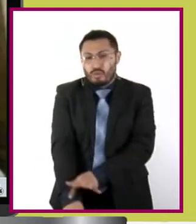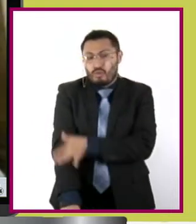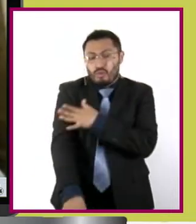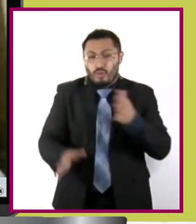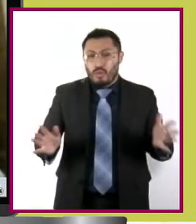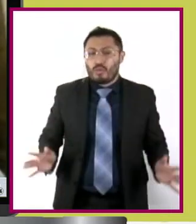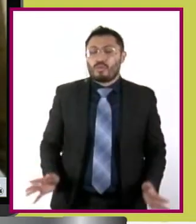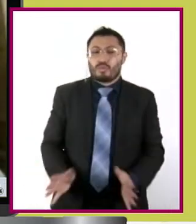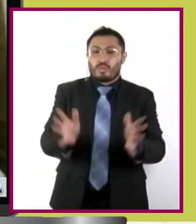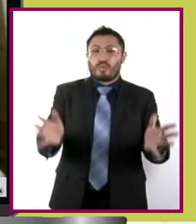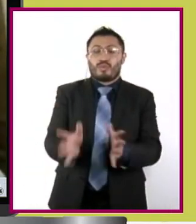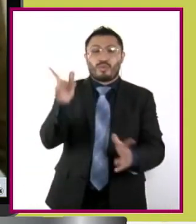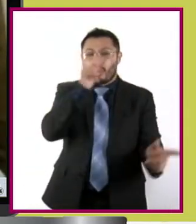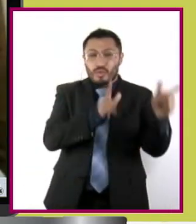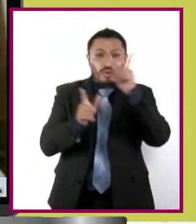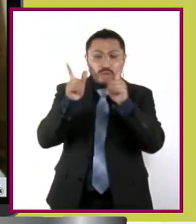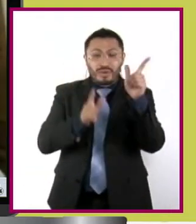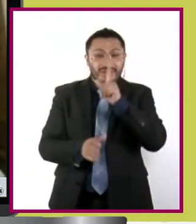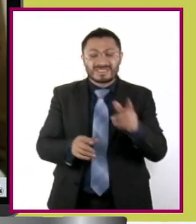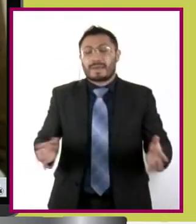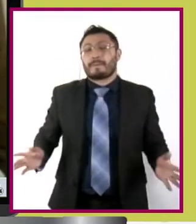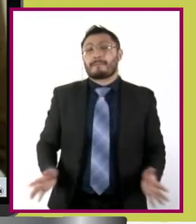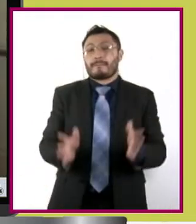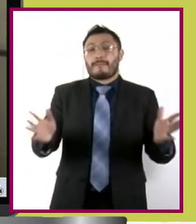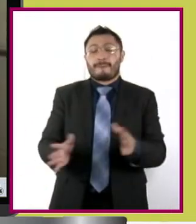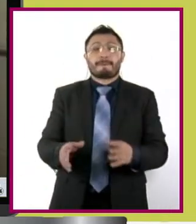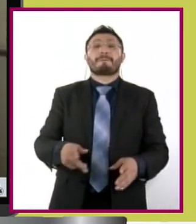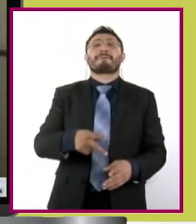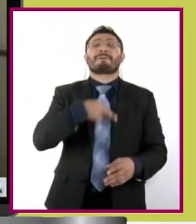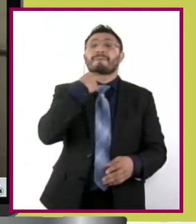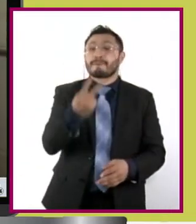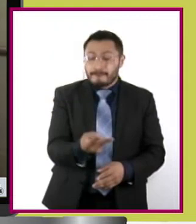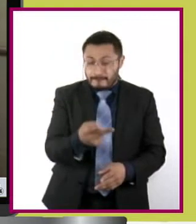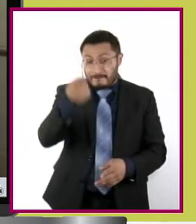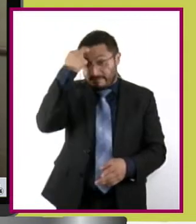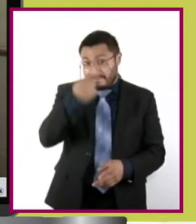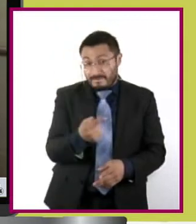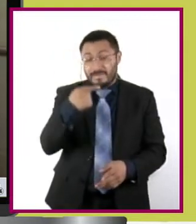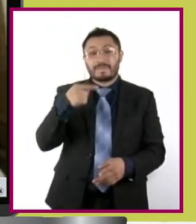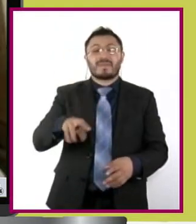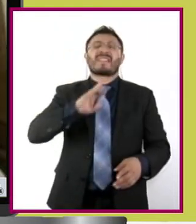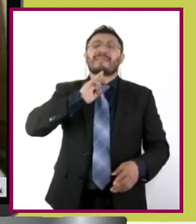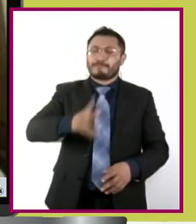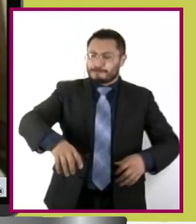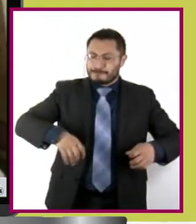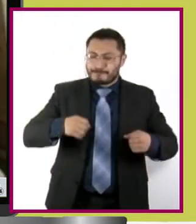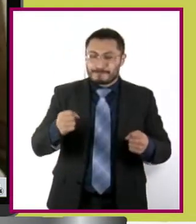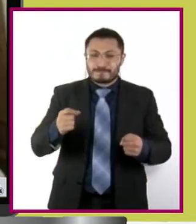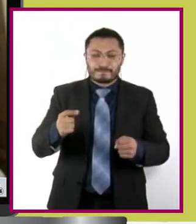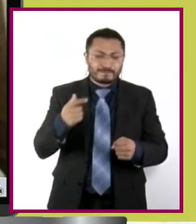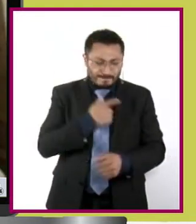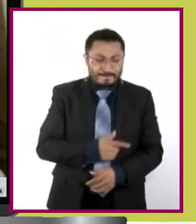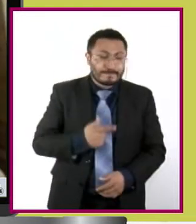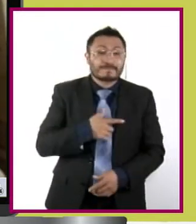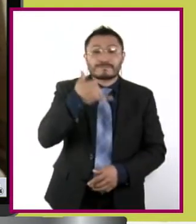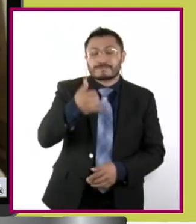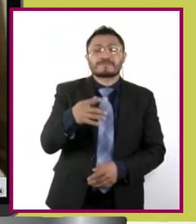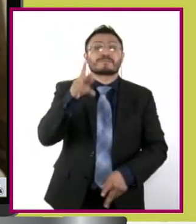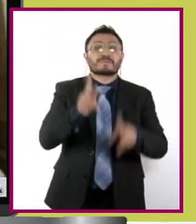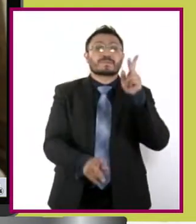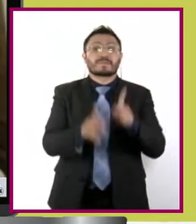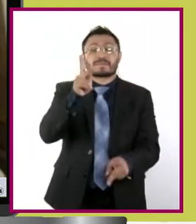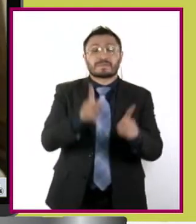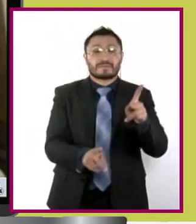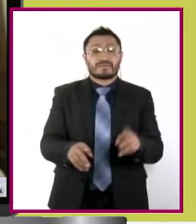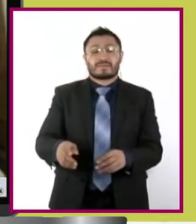un empuje al lenguaje, a la lengua hablada, para que se enriquezca y establezcan un diálogo con